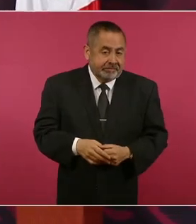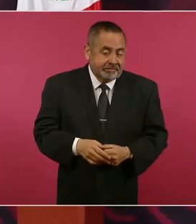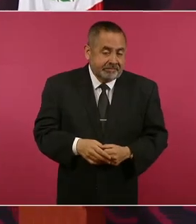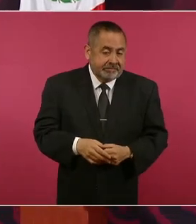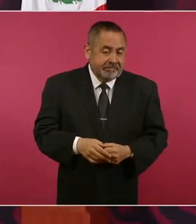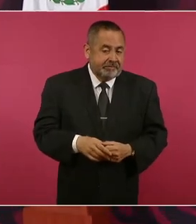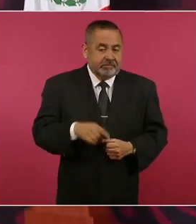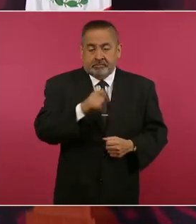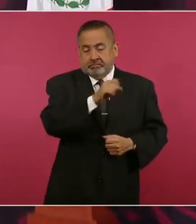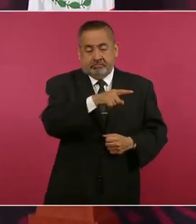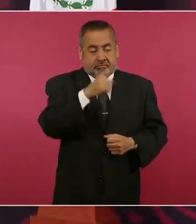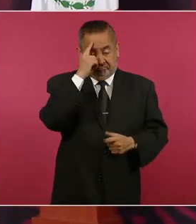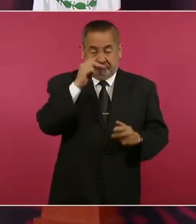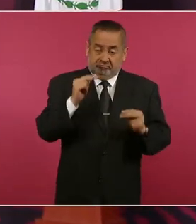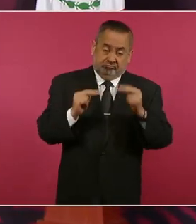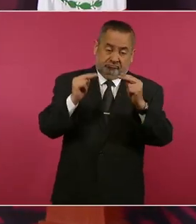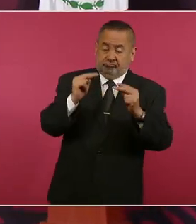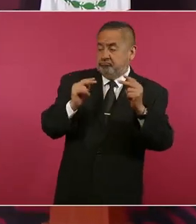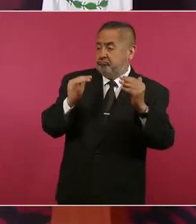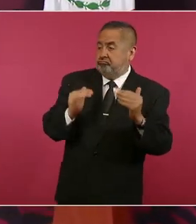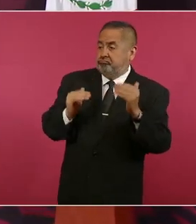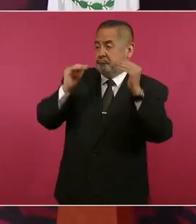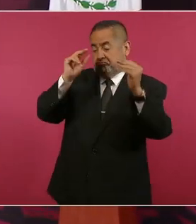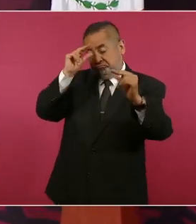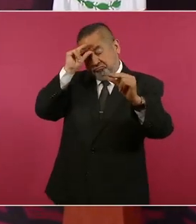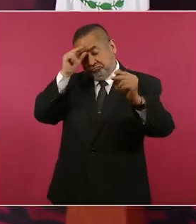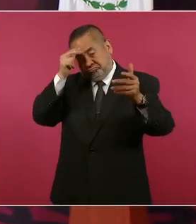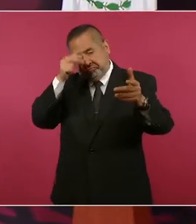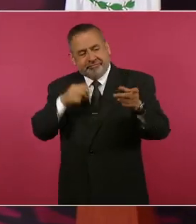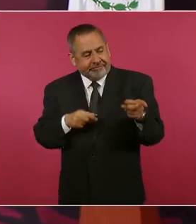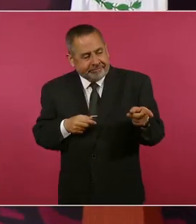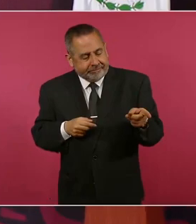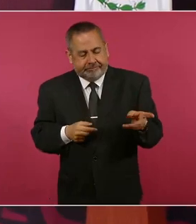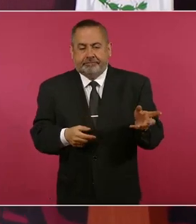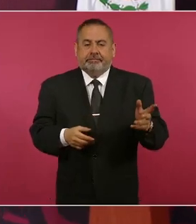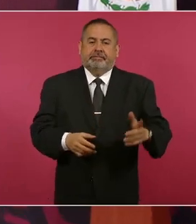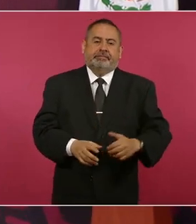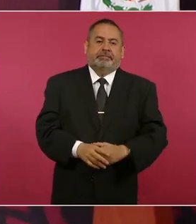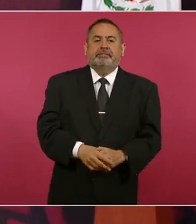de mucho nivel académico,